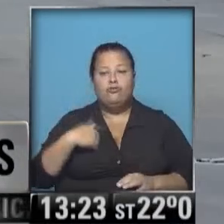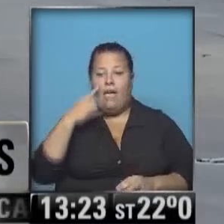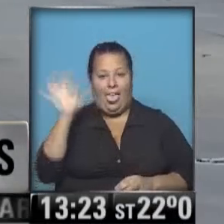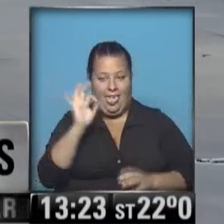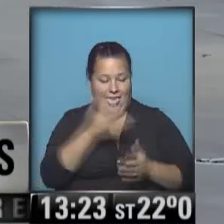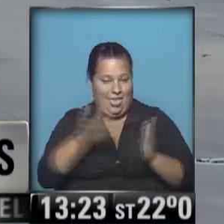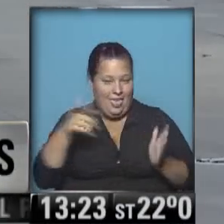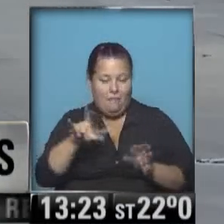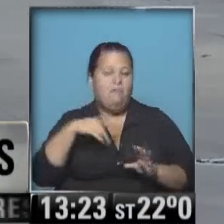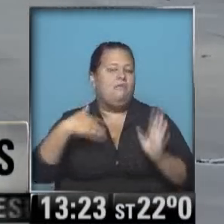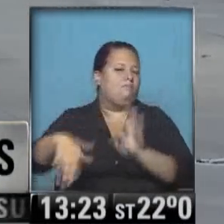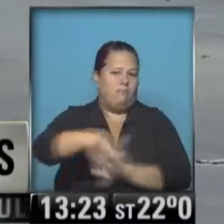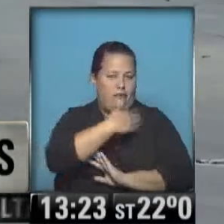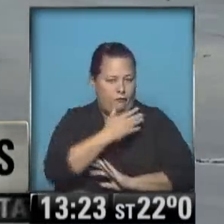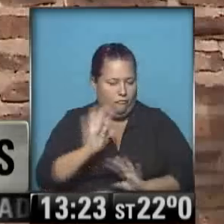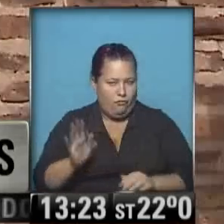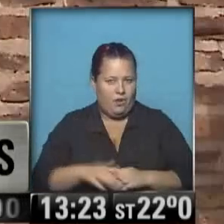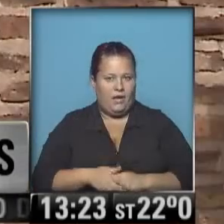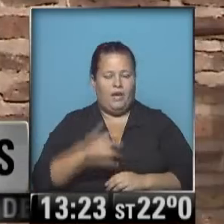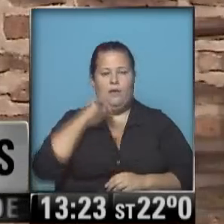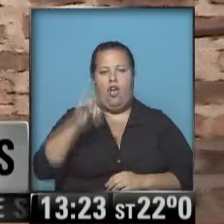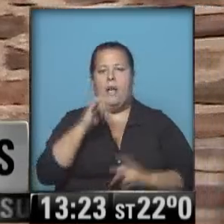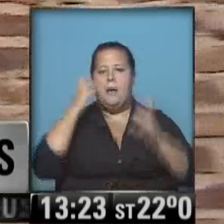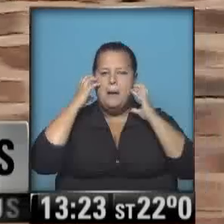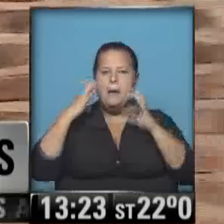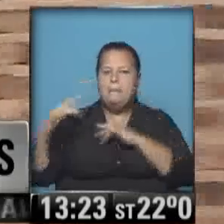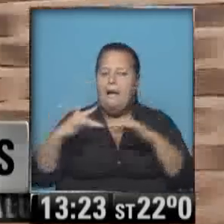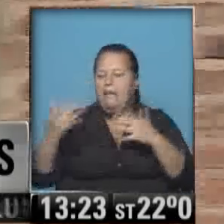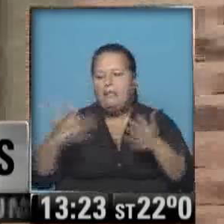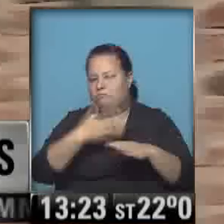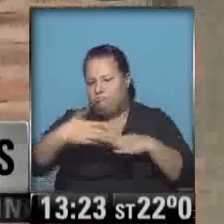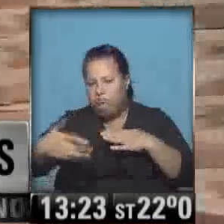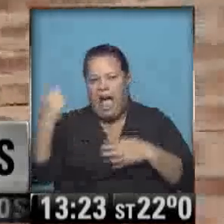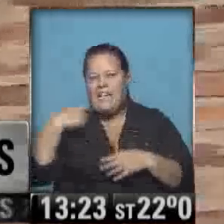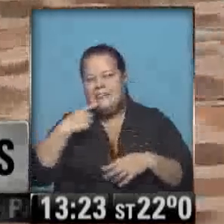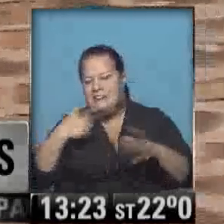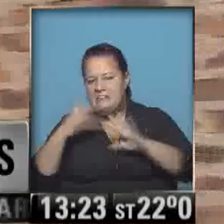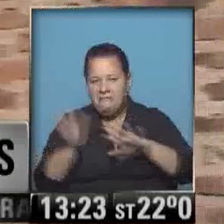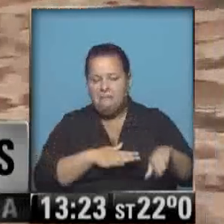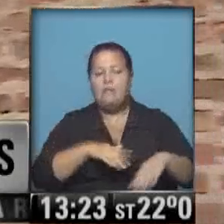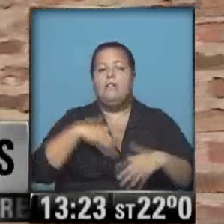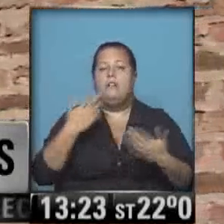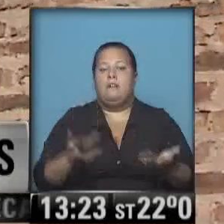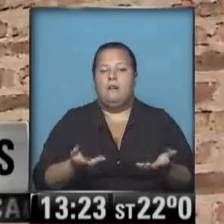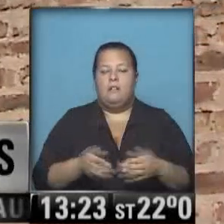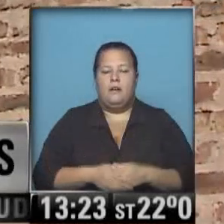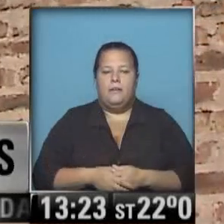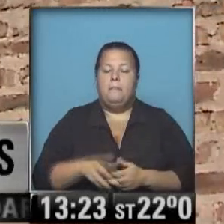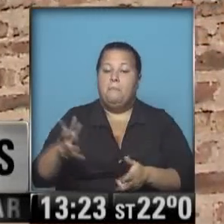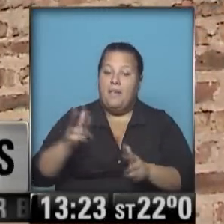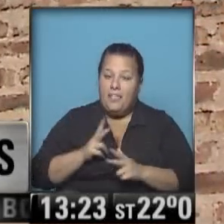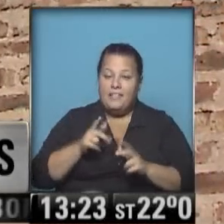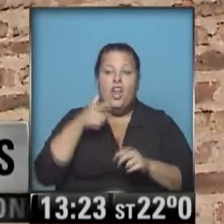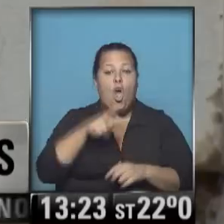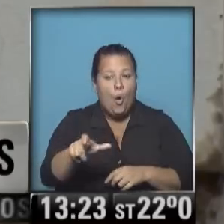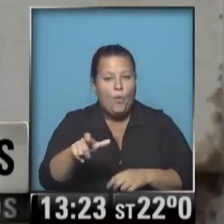vi el material porque después me fui a relatar el partido y todo lo que sucedió ayer con River eh pero me dicen que las